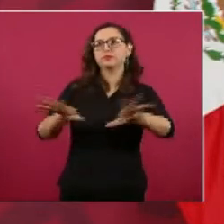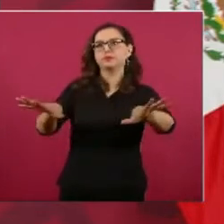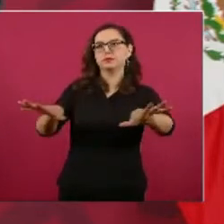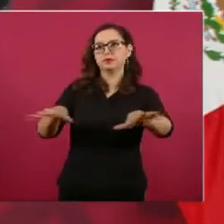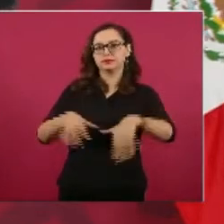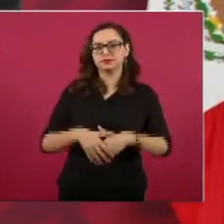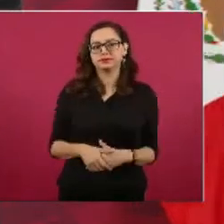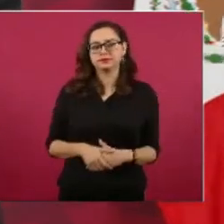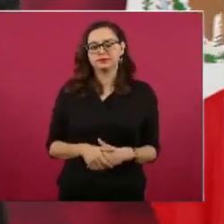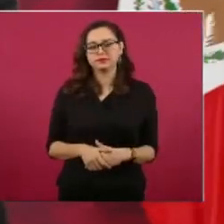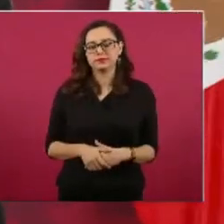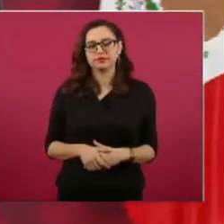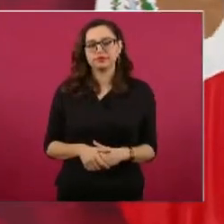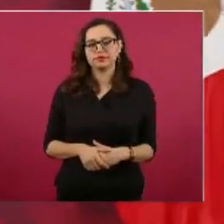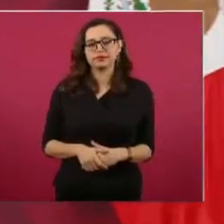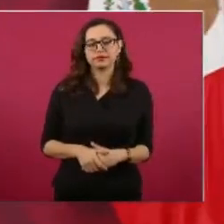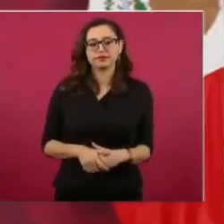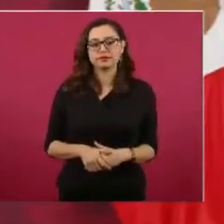y el planeta